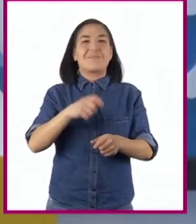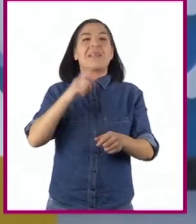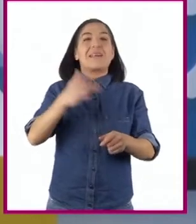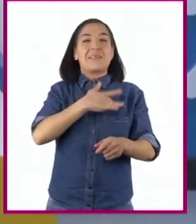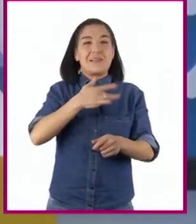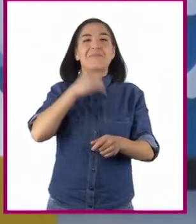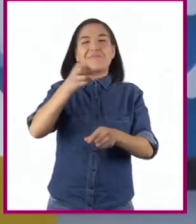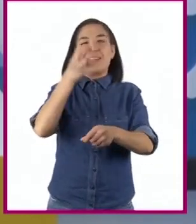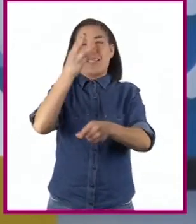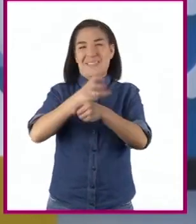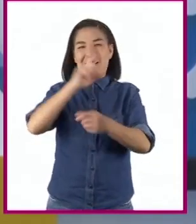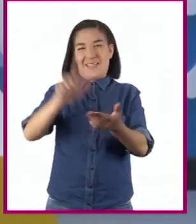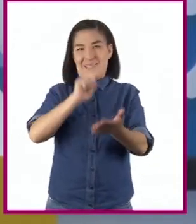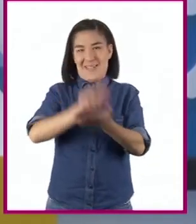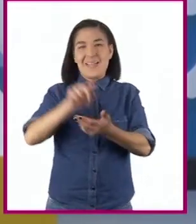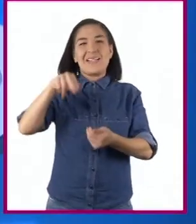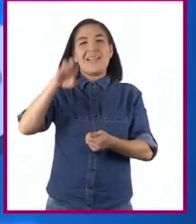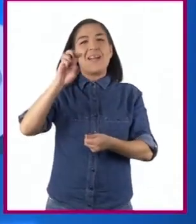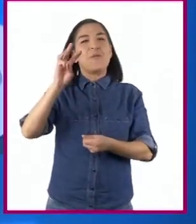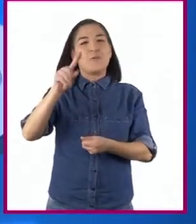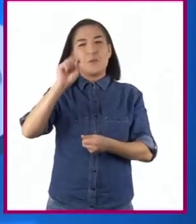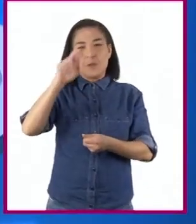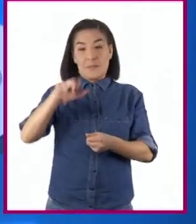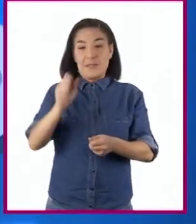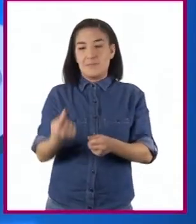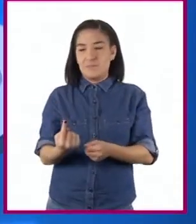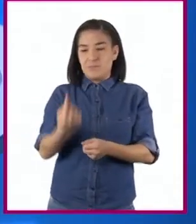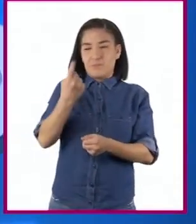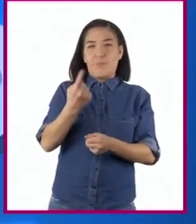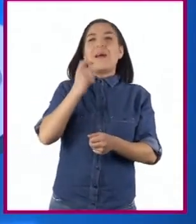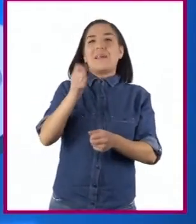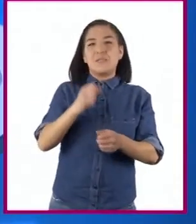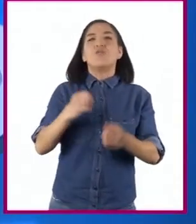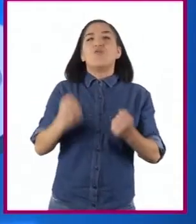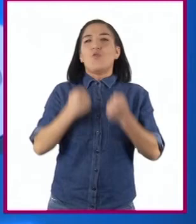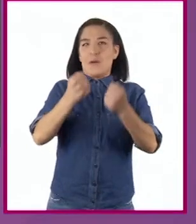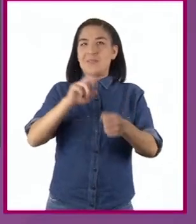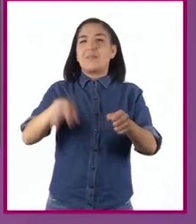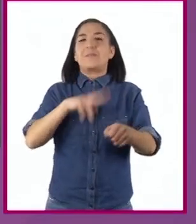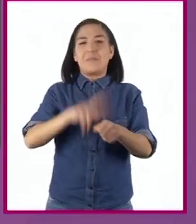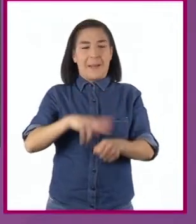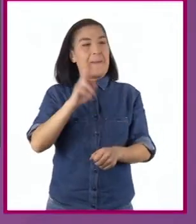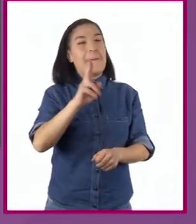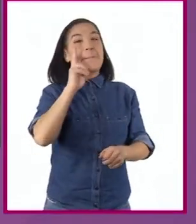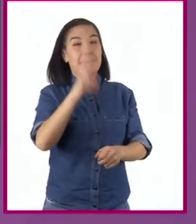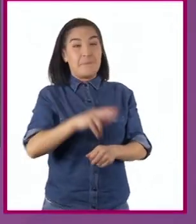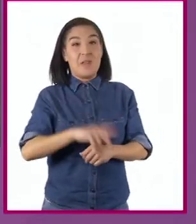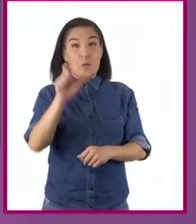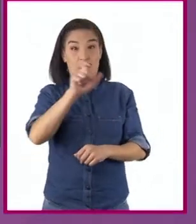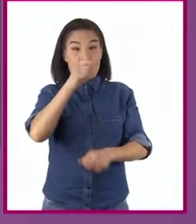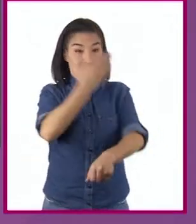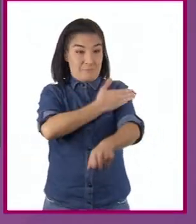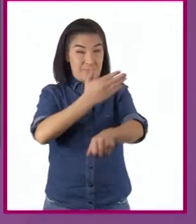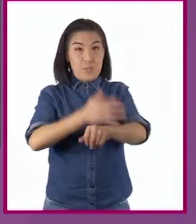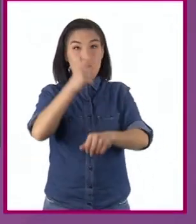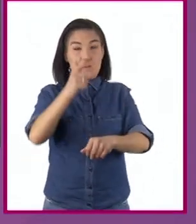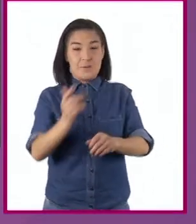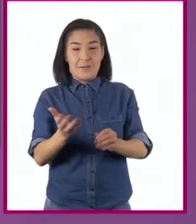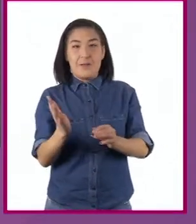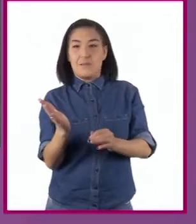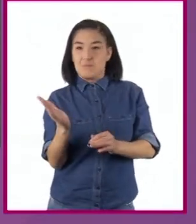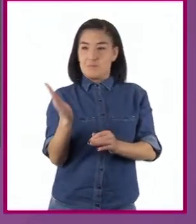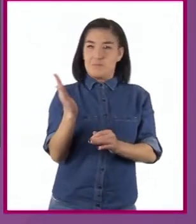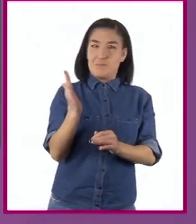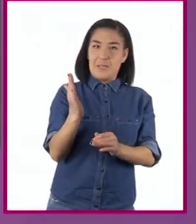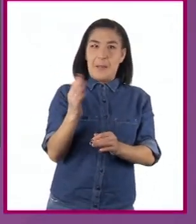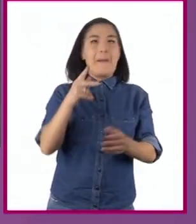apunta hacia arriba, la fuerza normal. Es correcto. Ahora observa. Cuando levantaste la tabla, el peso